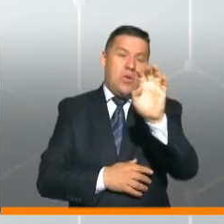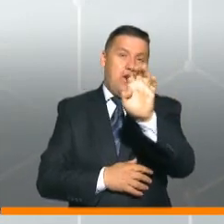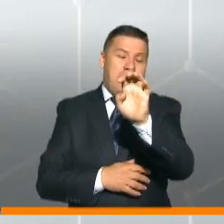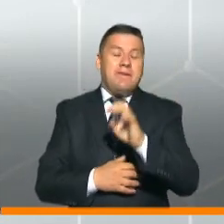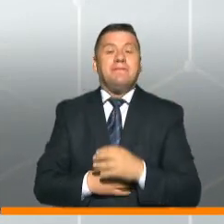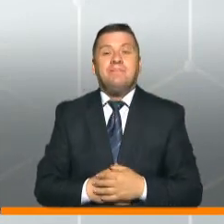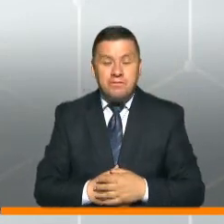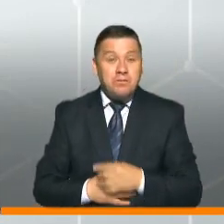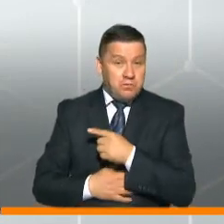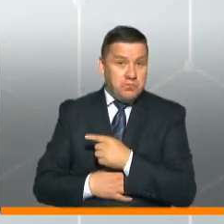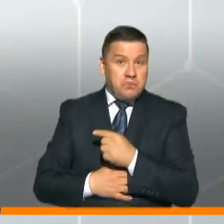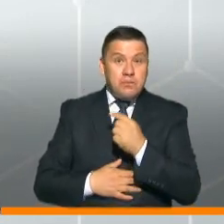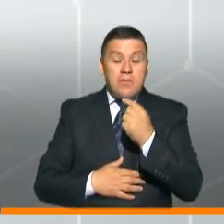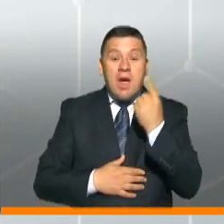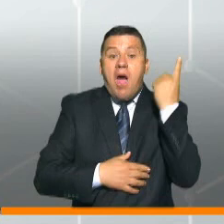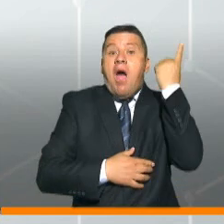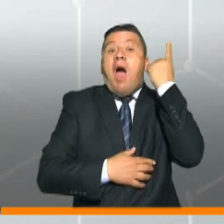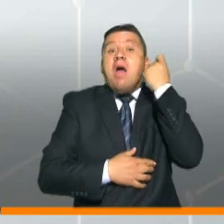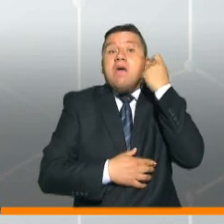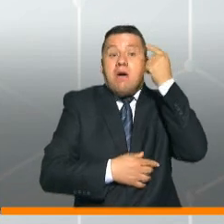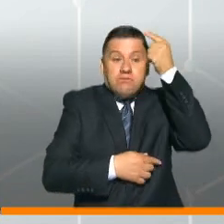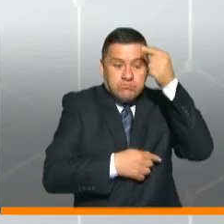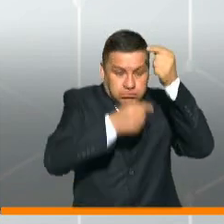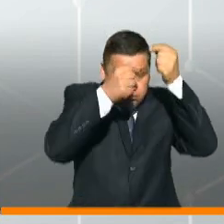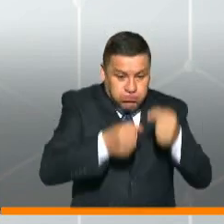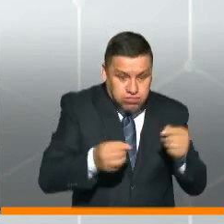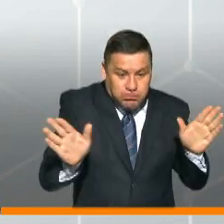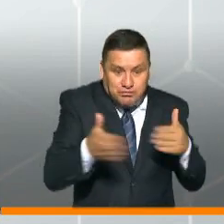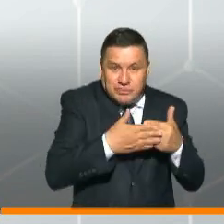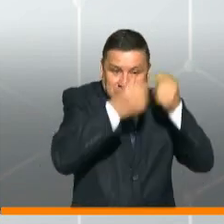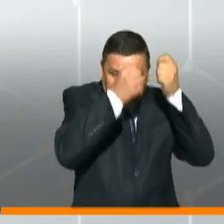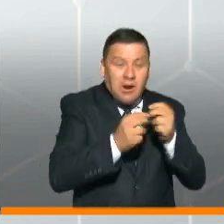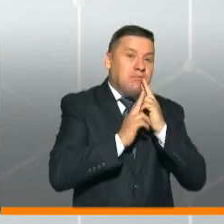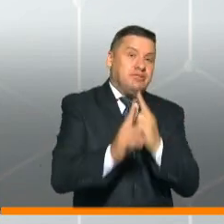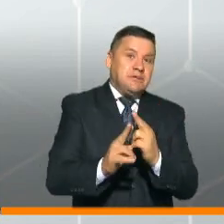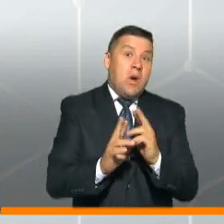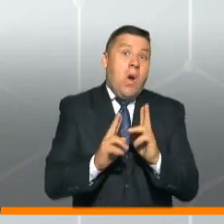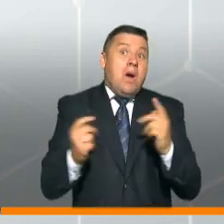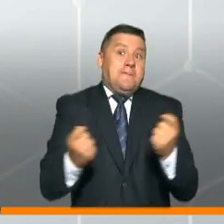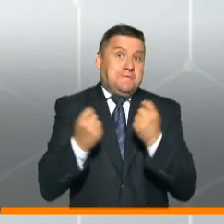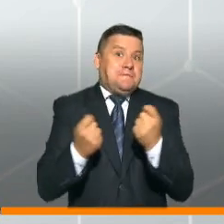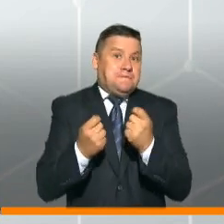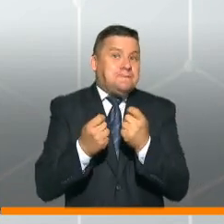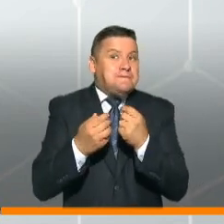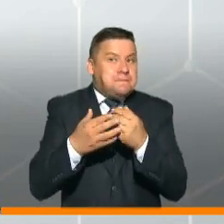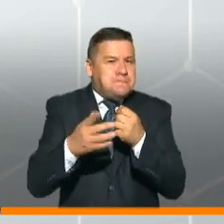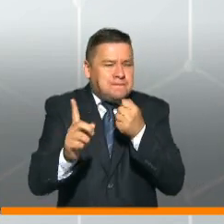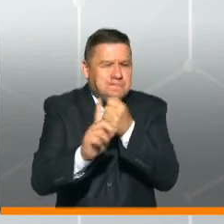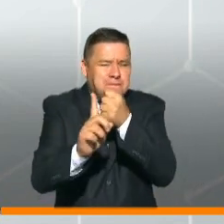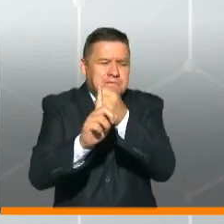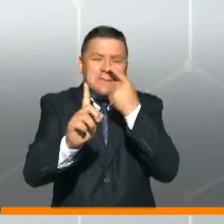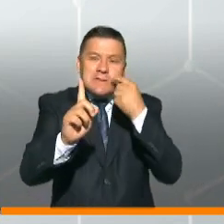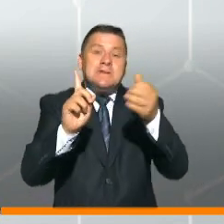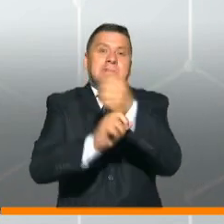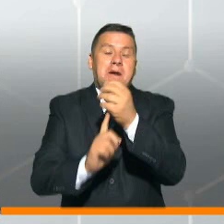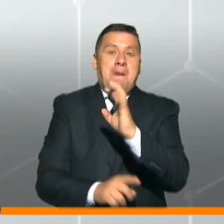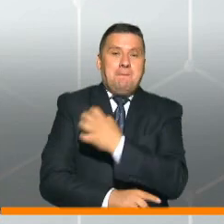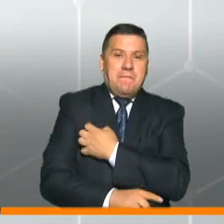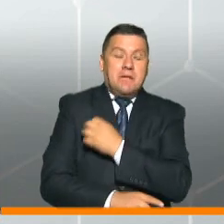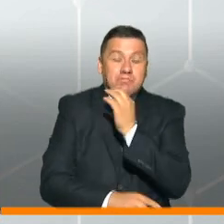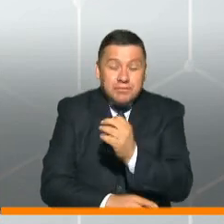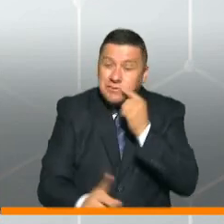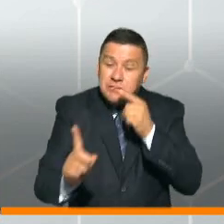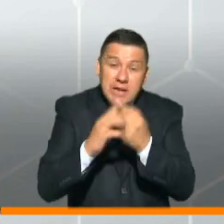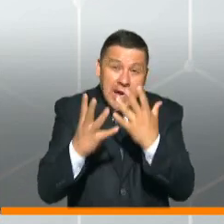3.769.499 con el corte al día de ayer, y esperamos seguir aumentando y acercarnos rápidamente hacia la meta del vacunado